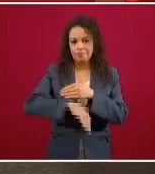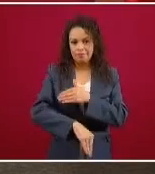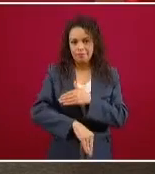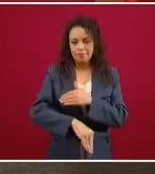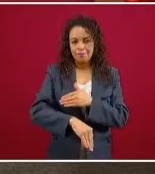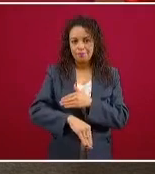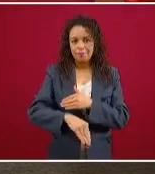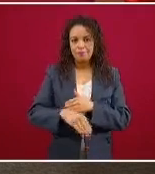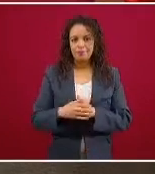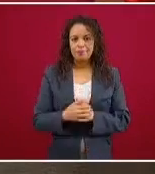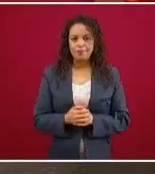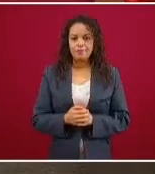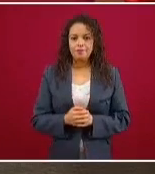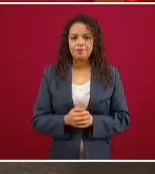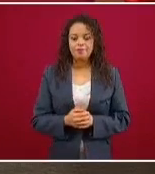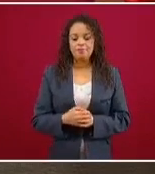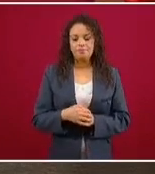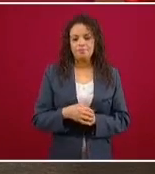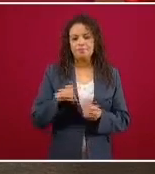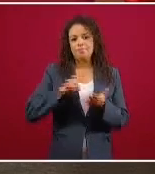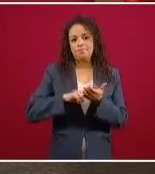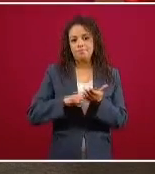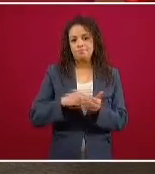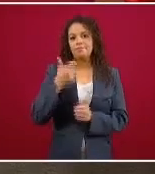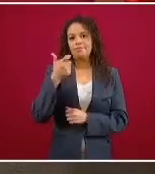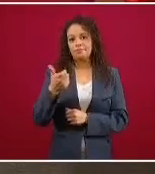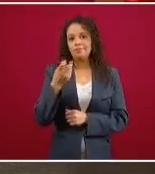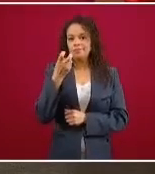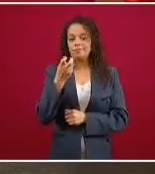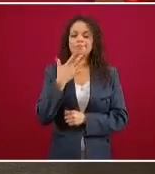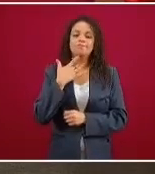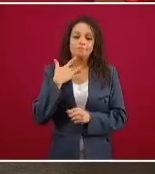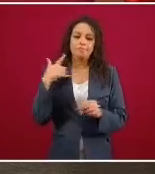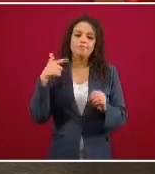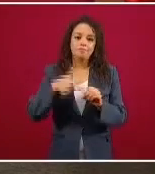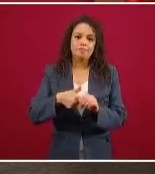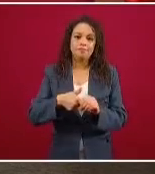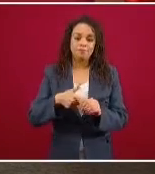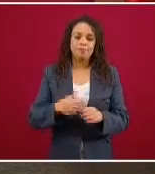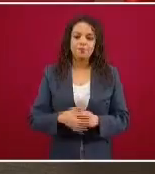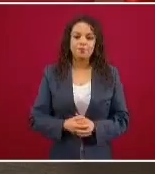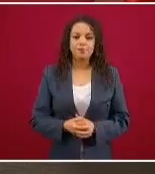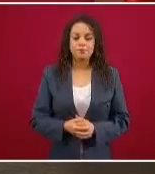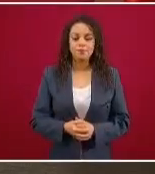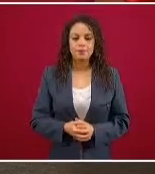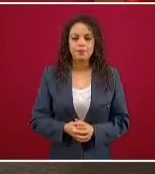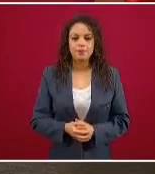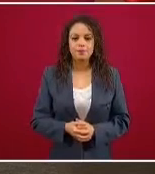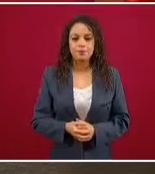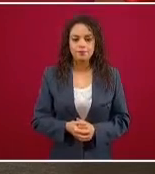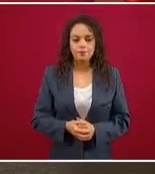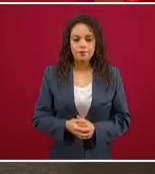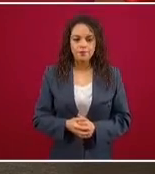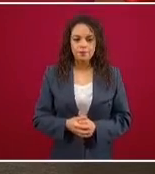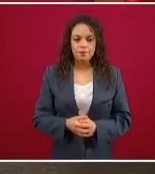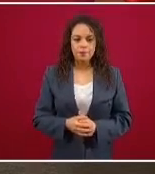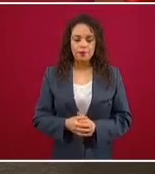en el precio del petróleo, lo cual hubiese